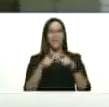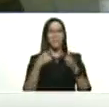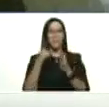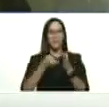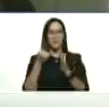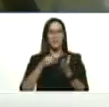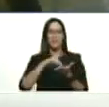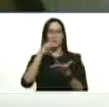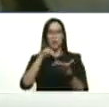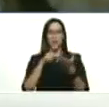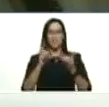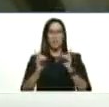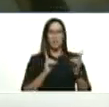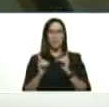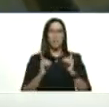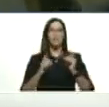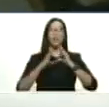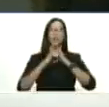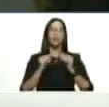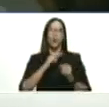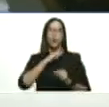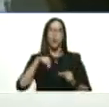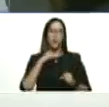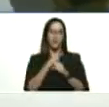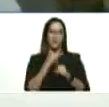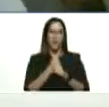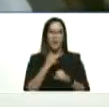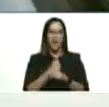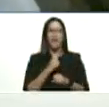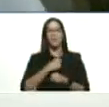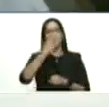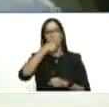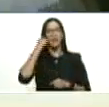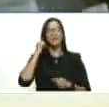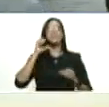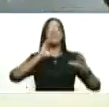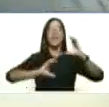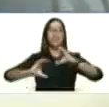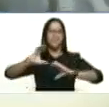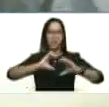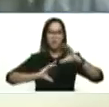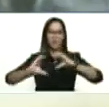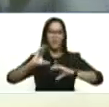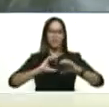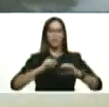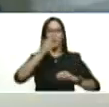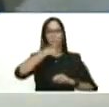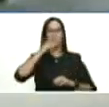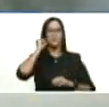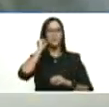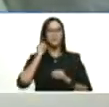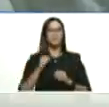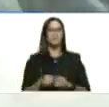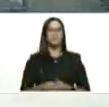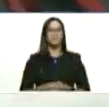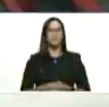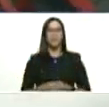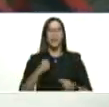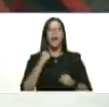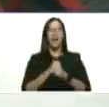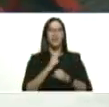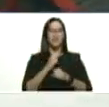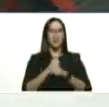de Nutrición, todos nuestros trabajadores, trabajadoras, científicos, científicas, han trabajado